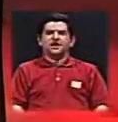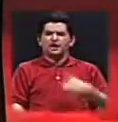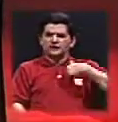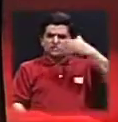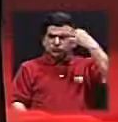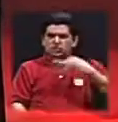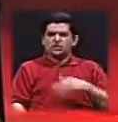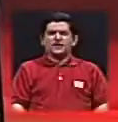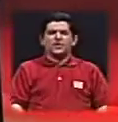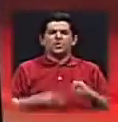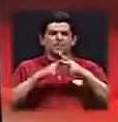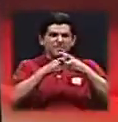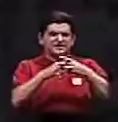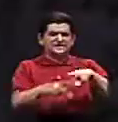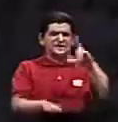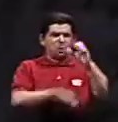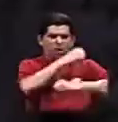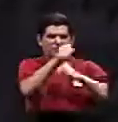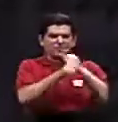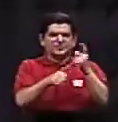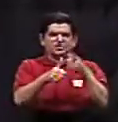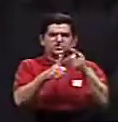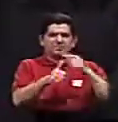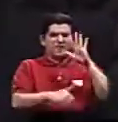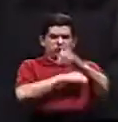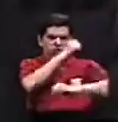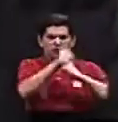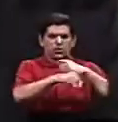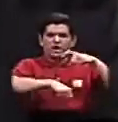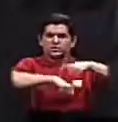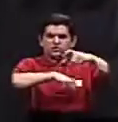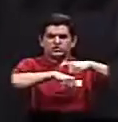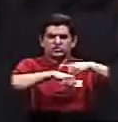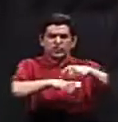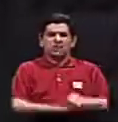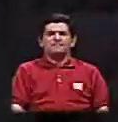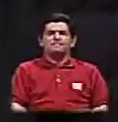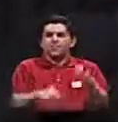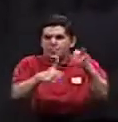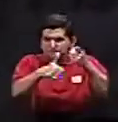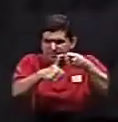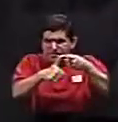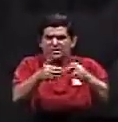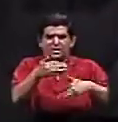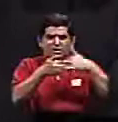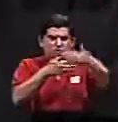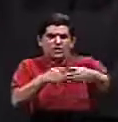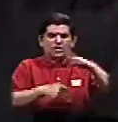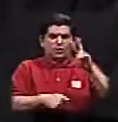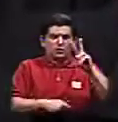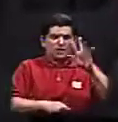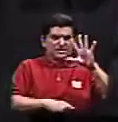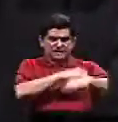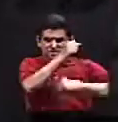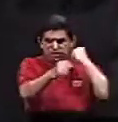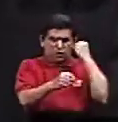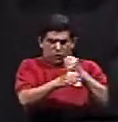un préstamo a 30 años, donde los primeros 5 años es un periodo de gracia, y luego son 25 años en los